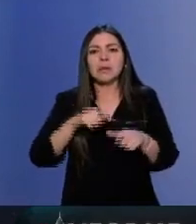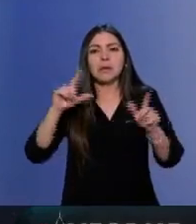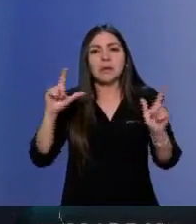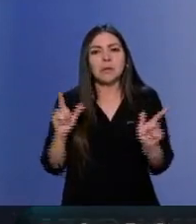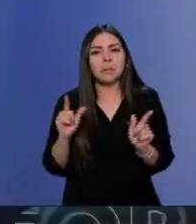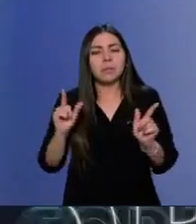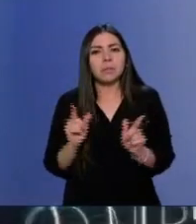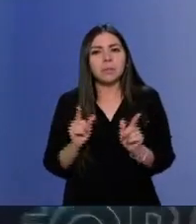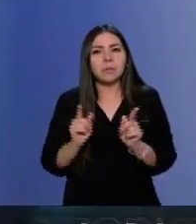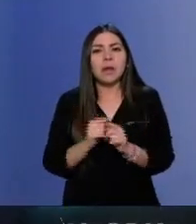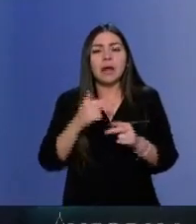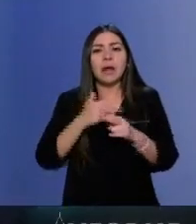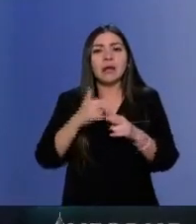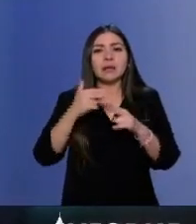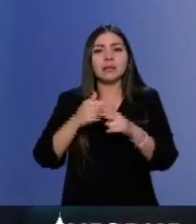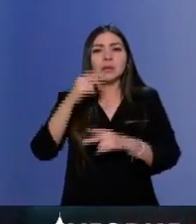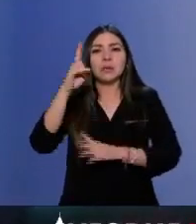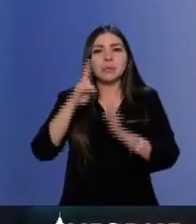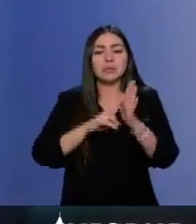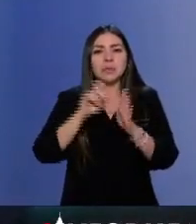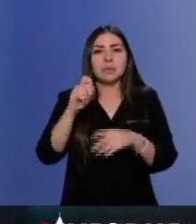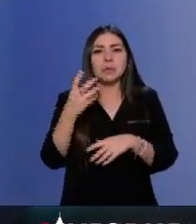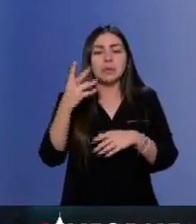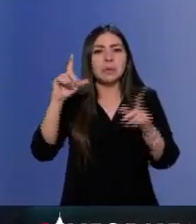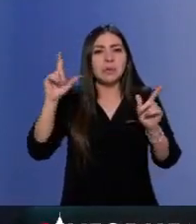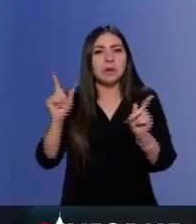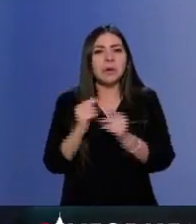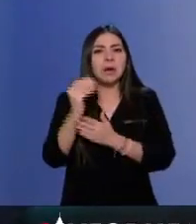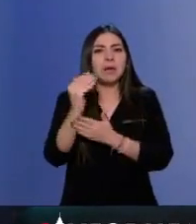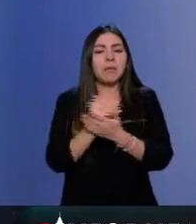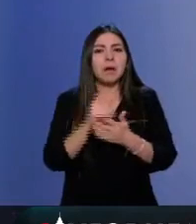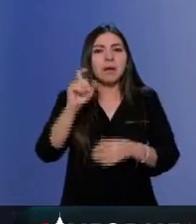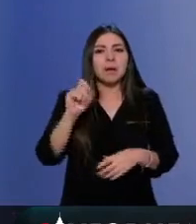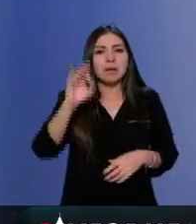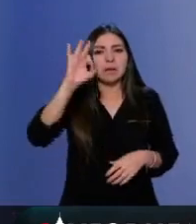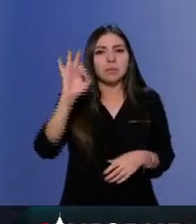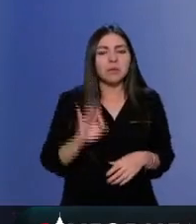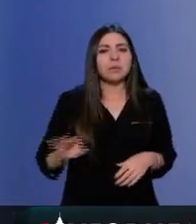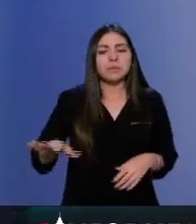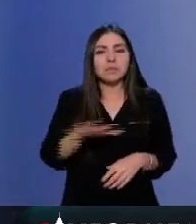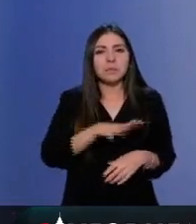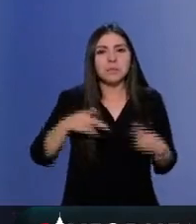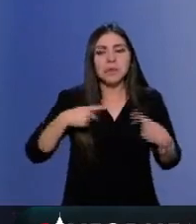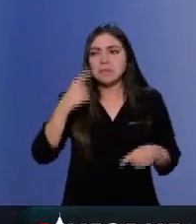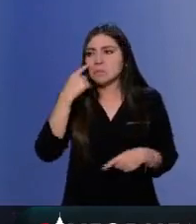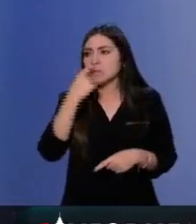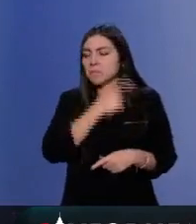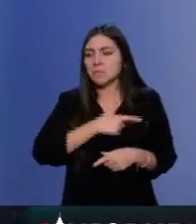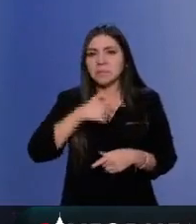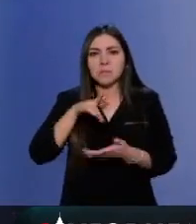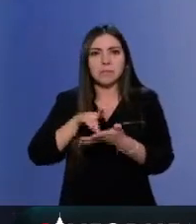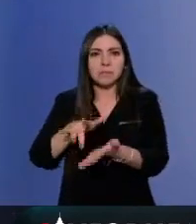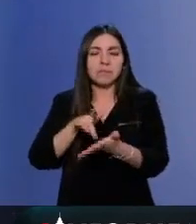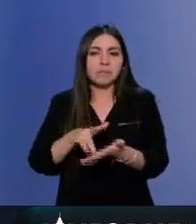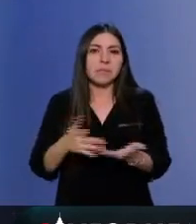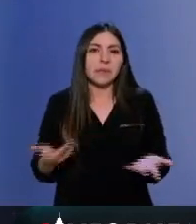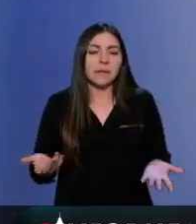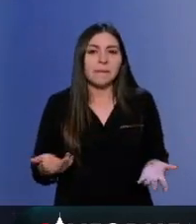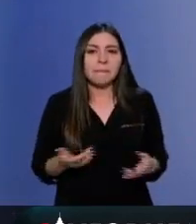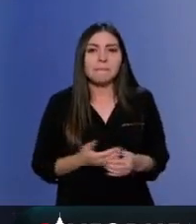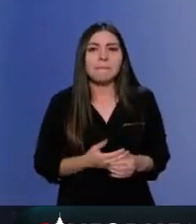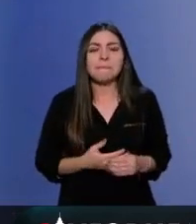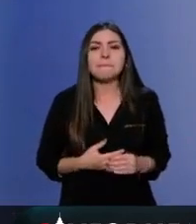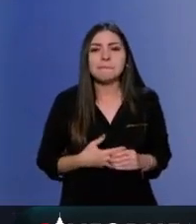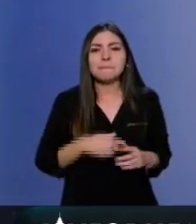pasar, a llegar al 2024 reducidos en menos de 20% de la población, lo que significaría entonces que